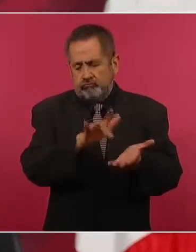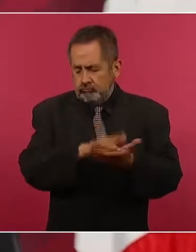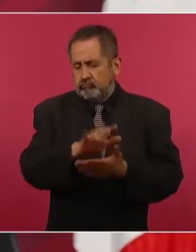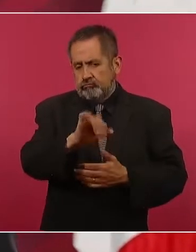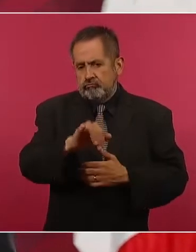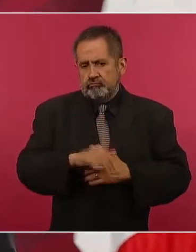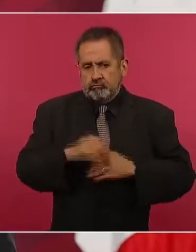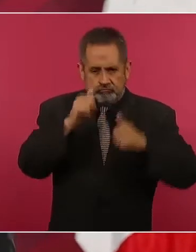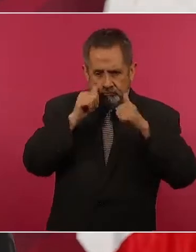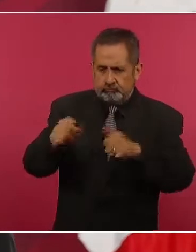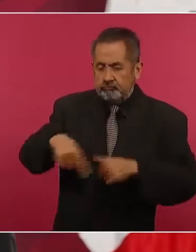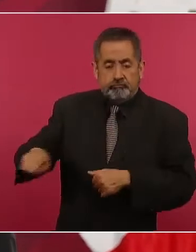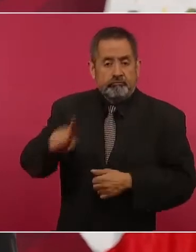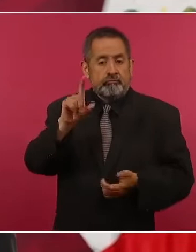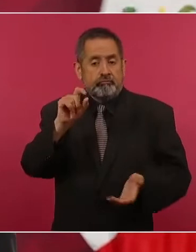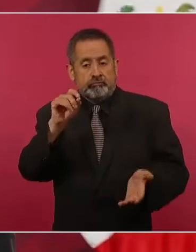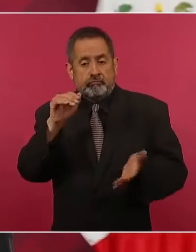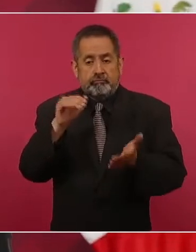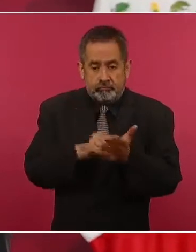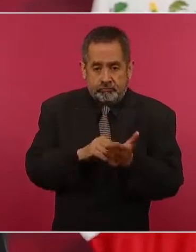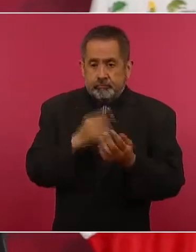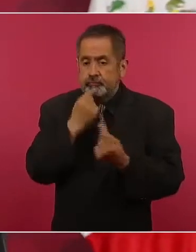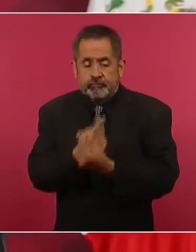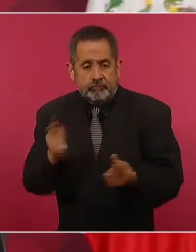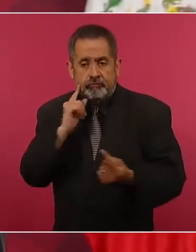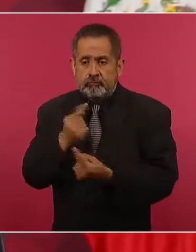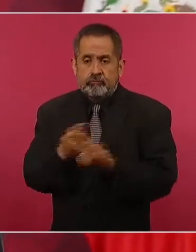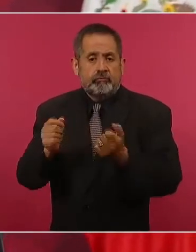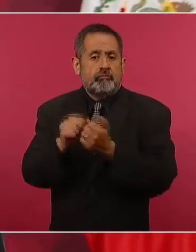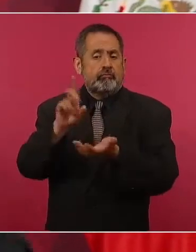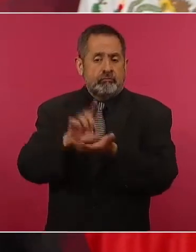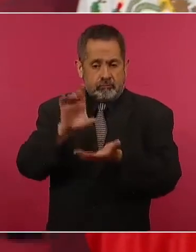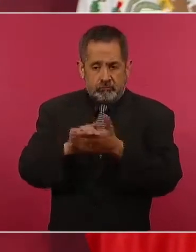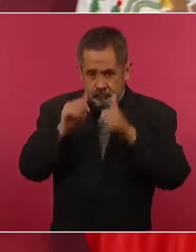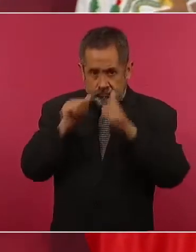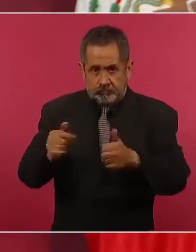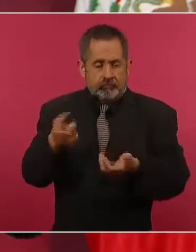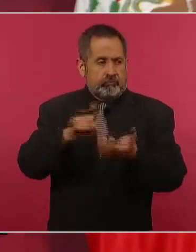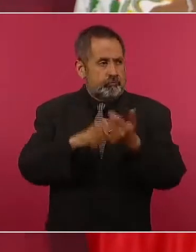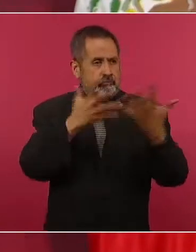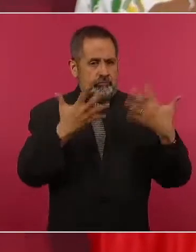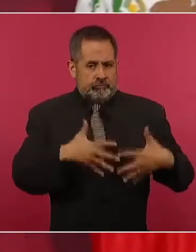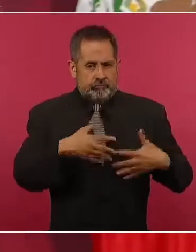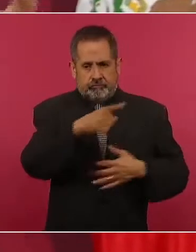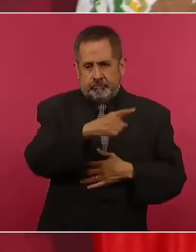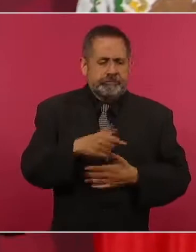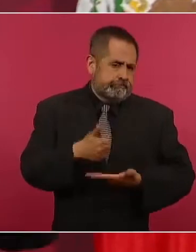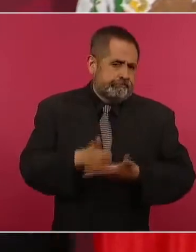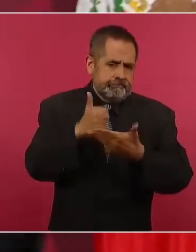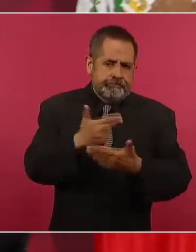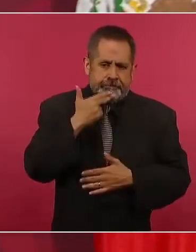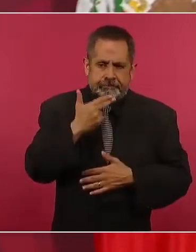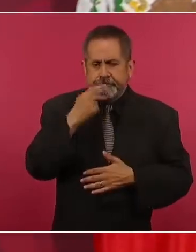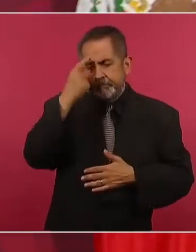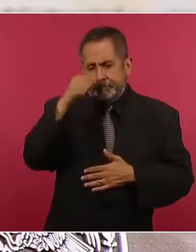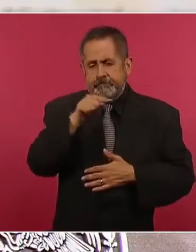para que se atienda a 20,000 niñas y niños con discapacidad en los centros. Y esto les ayuda para